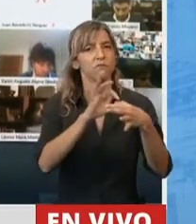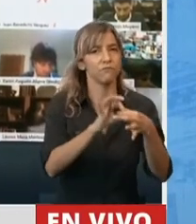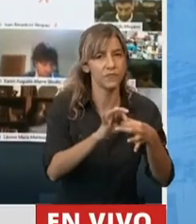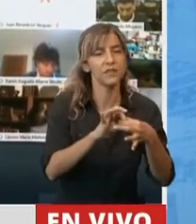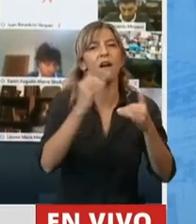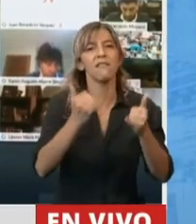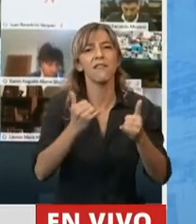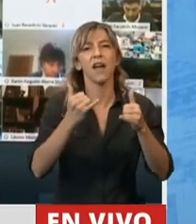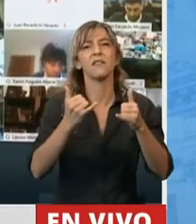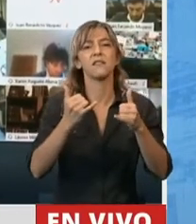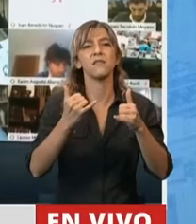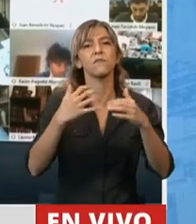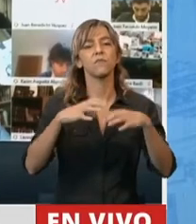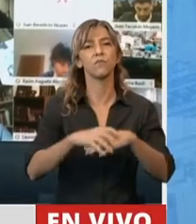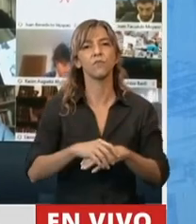los distintos